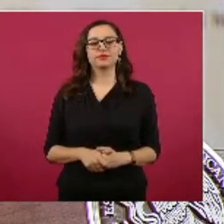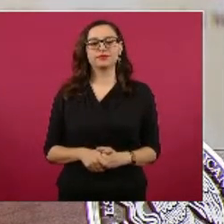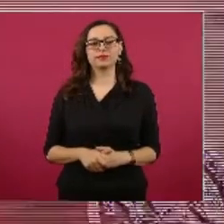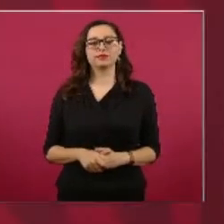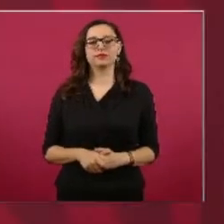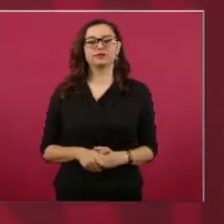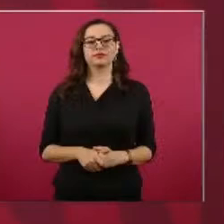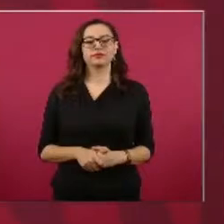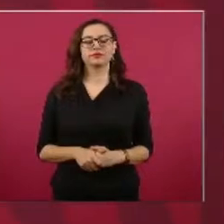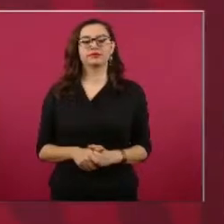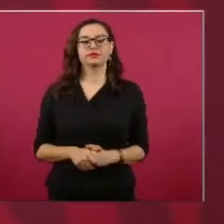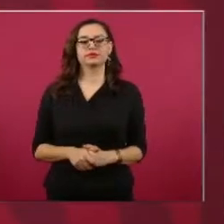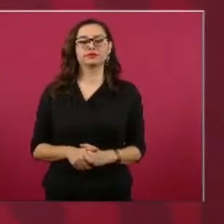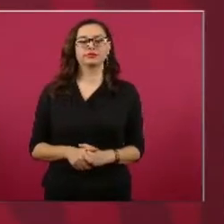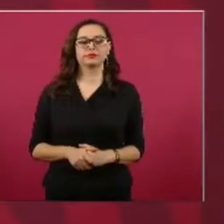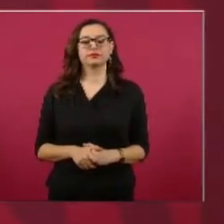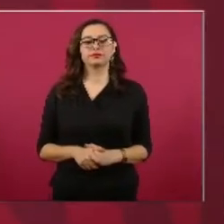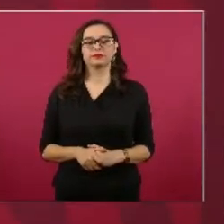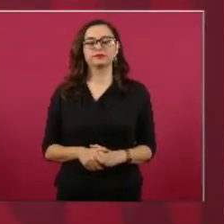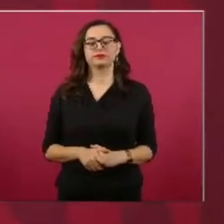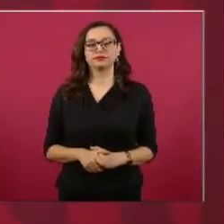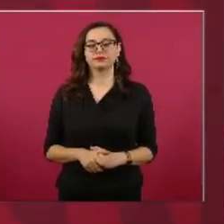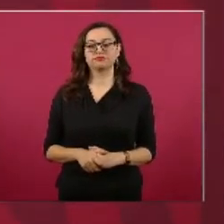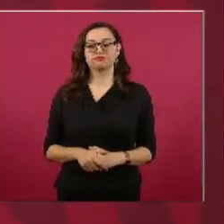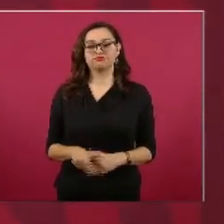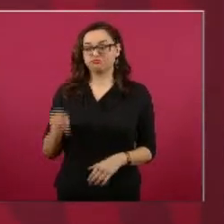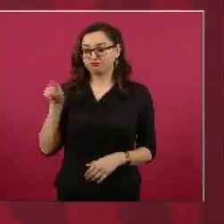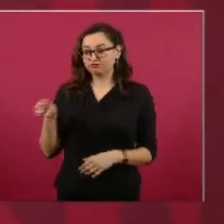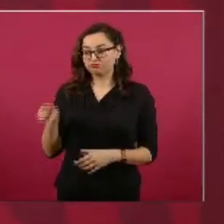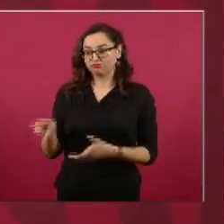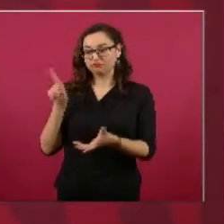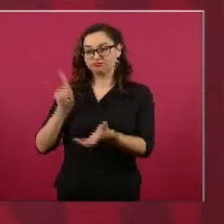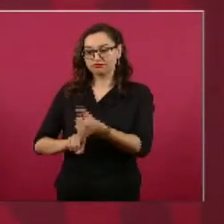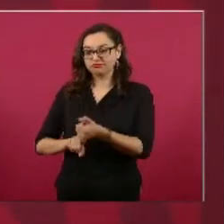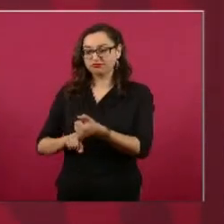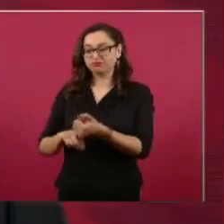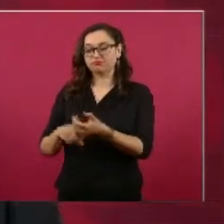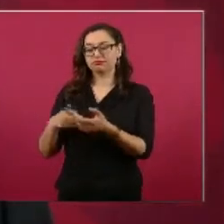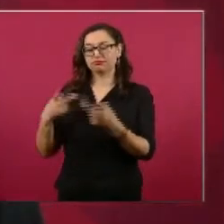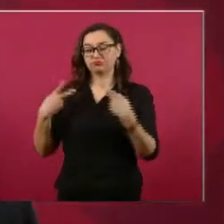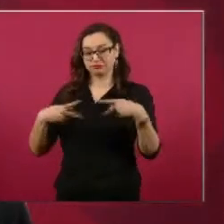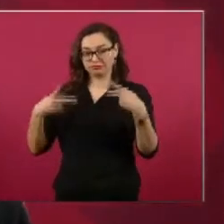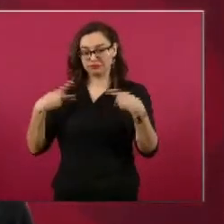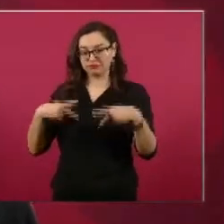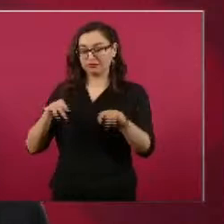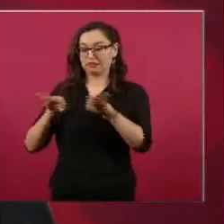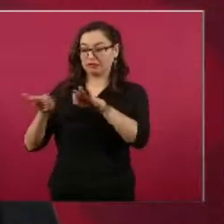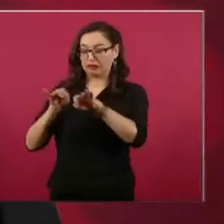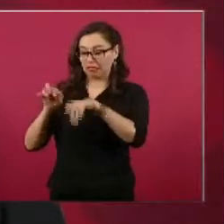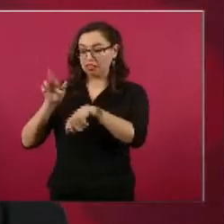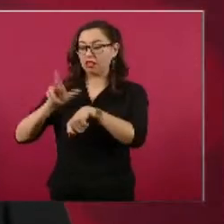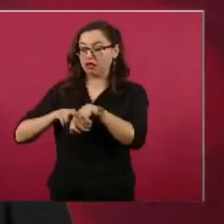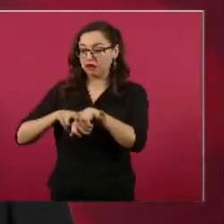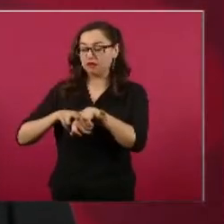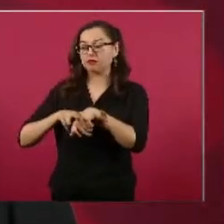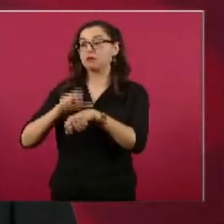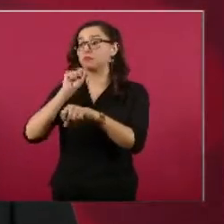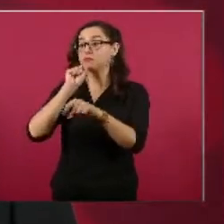nos han ayudado mucho los trabajadores de los trabajadores petroleros